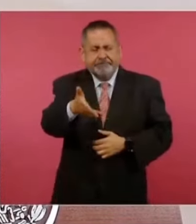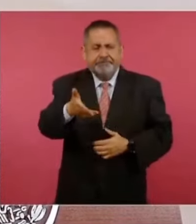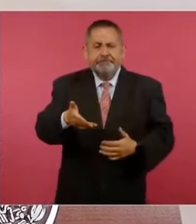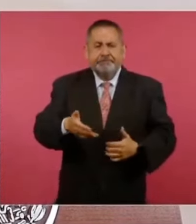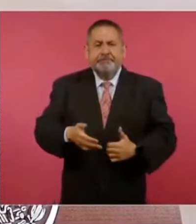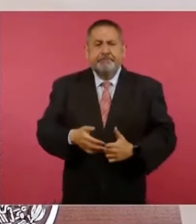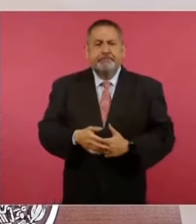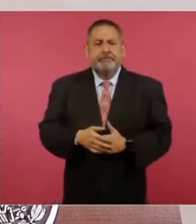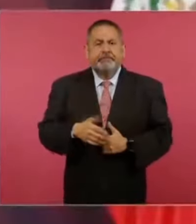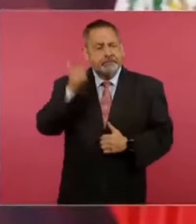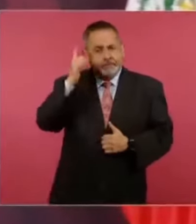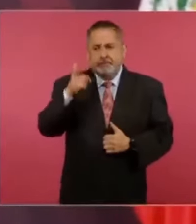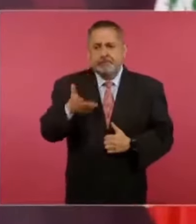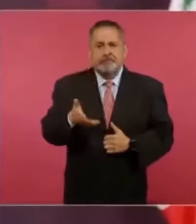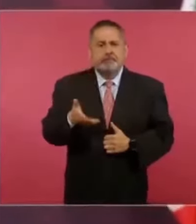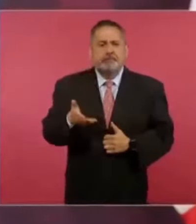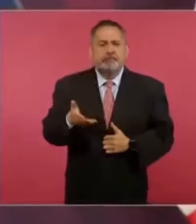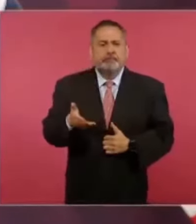y